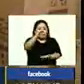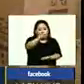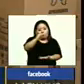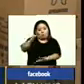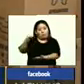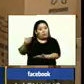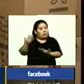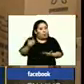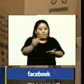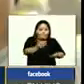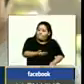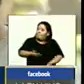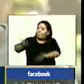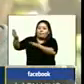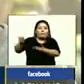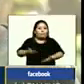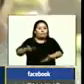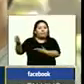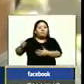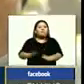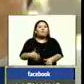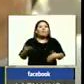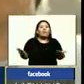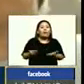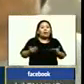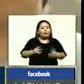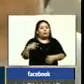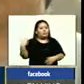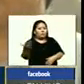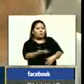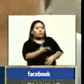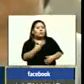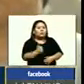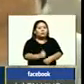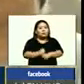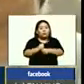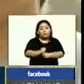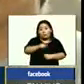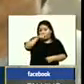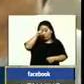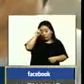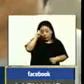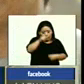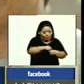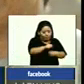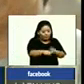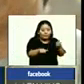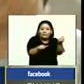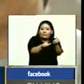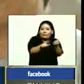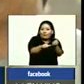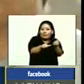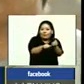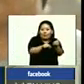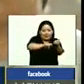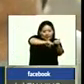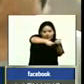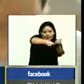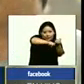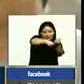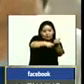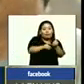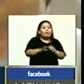para exportar. Lo que los hace firme a nosotros como el cultivo de Marañón es la base